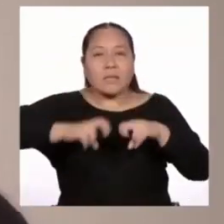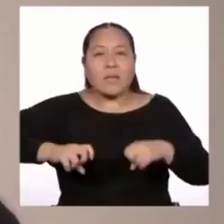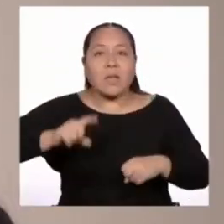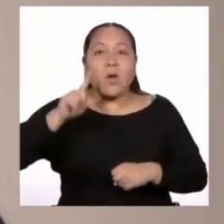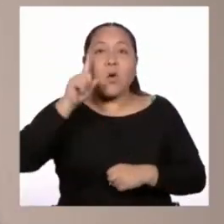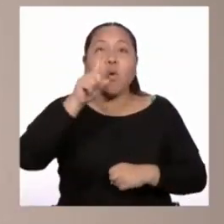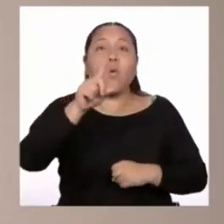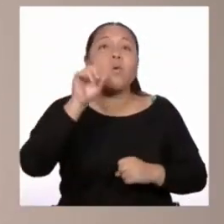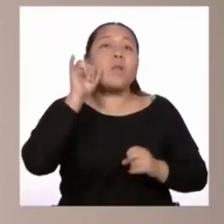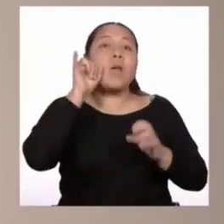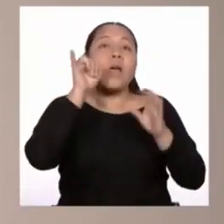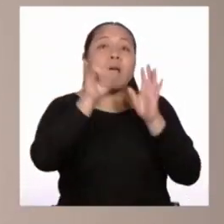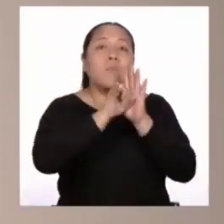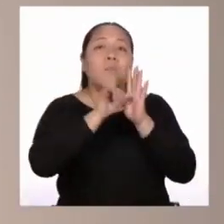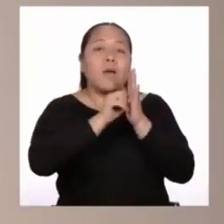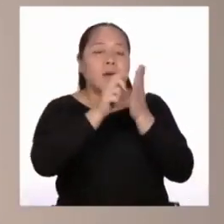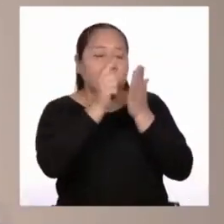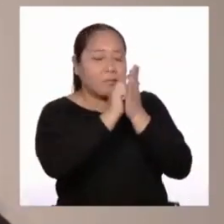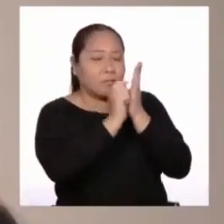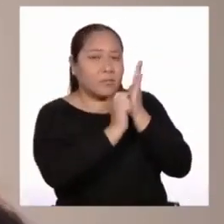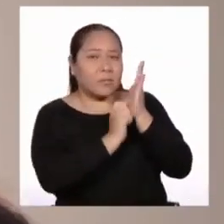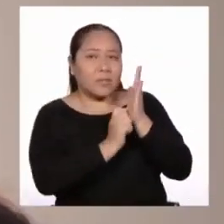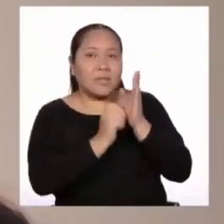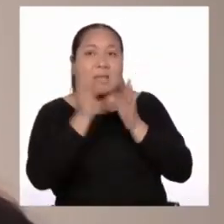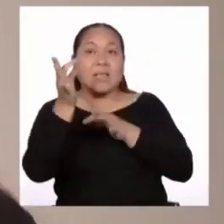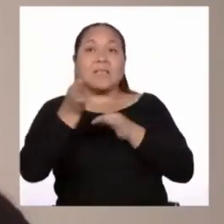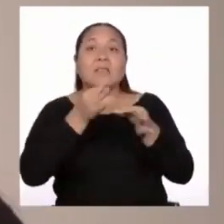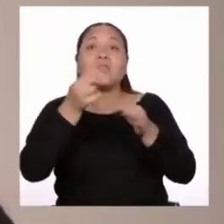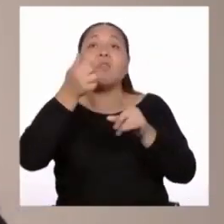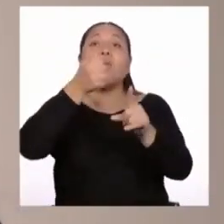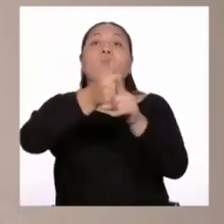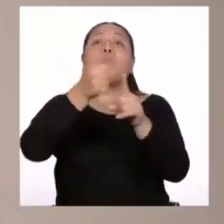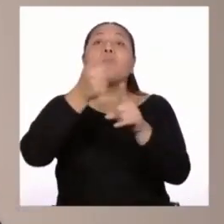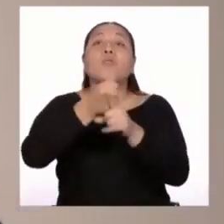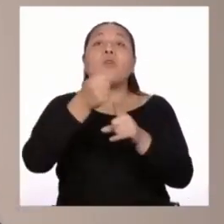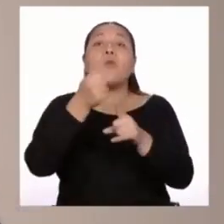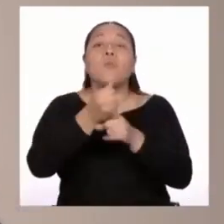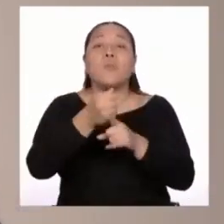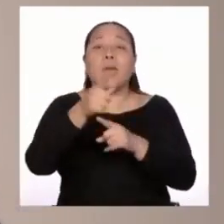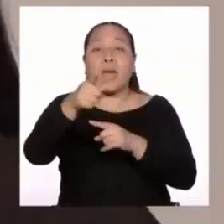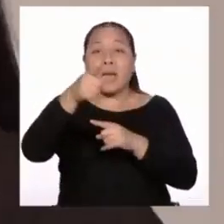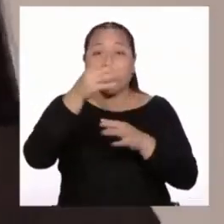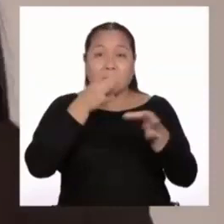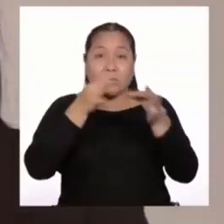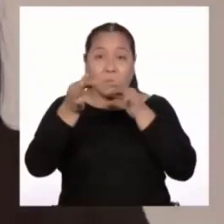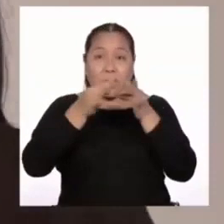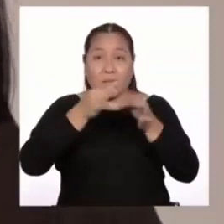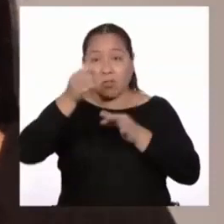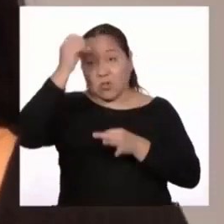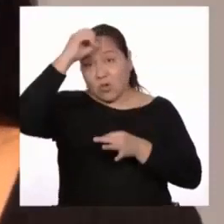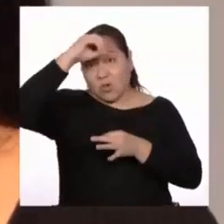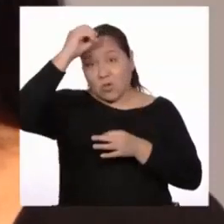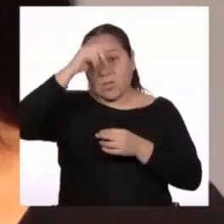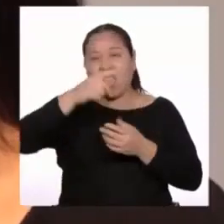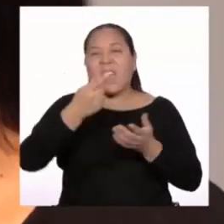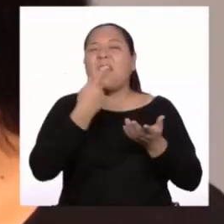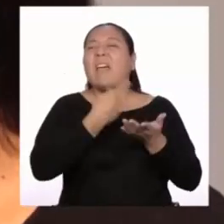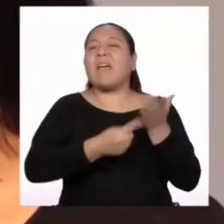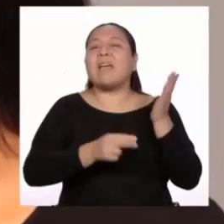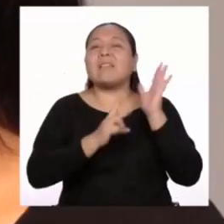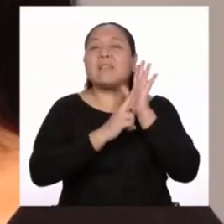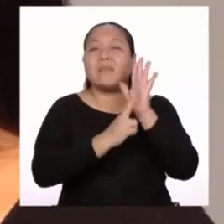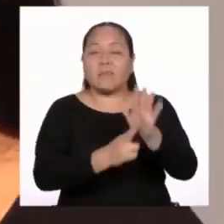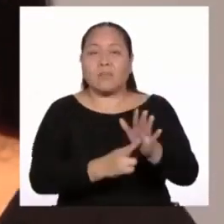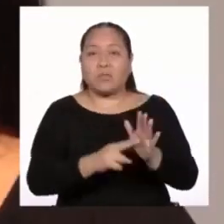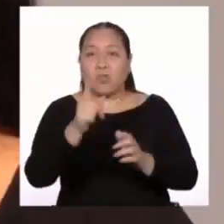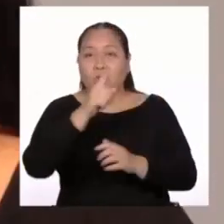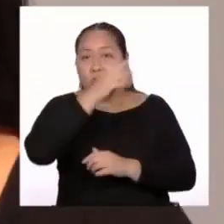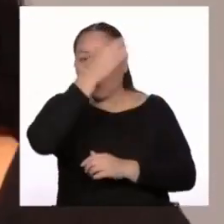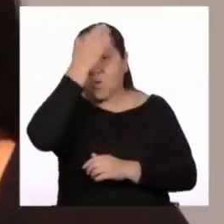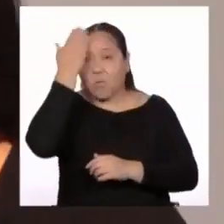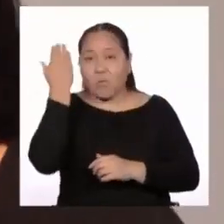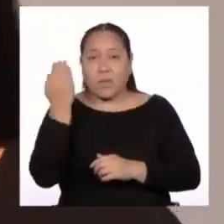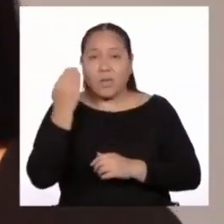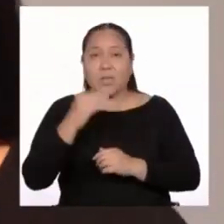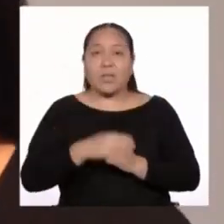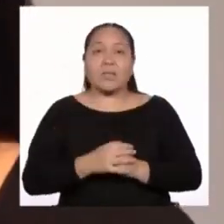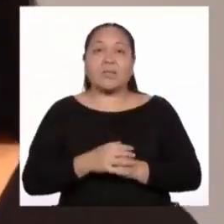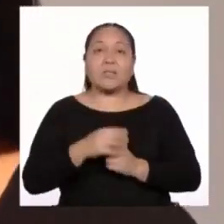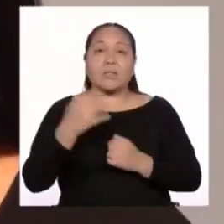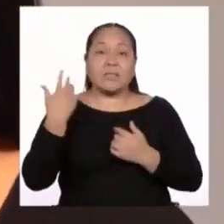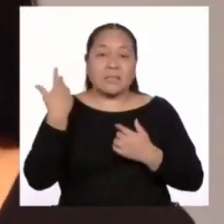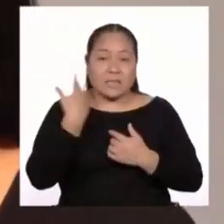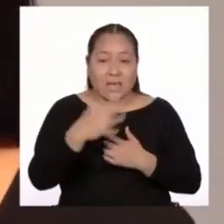las imágenes y escribe tus propias explicaciones de lo que querían representar. No te olvides de tener en cuenta los elementos que